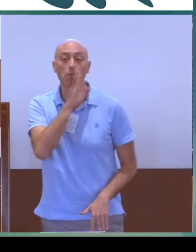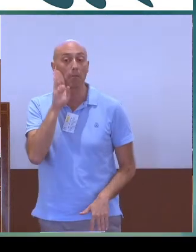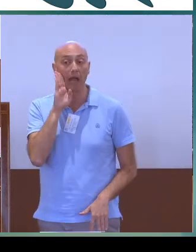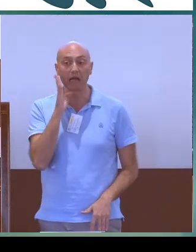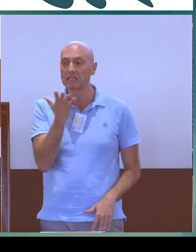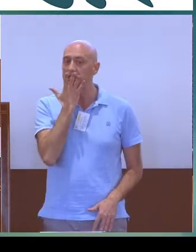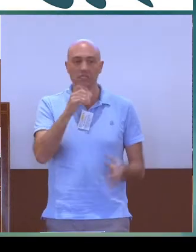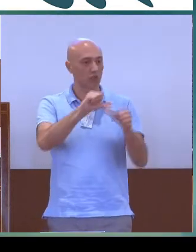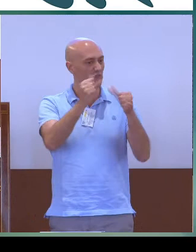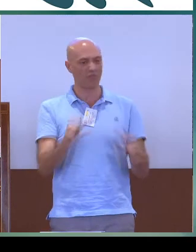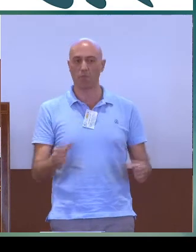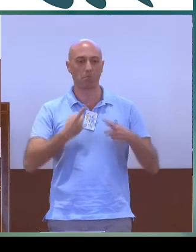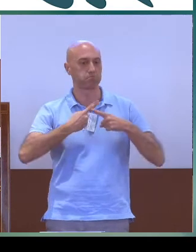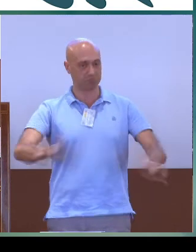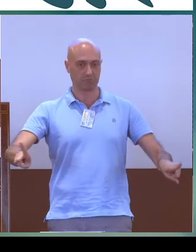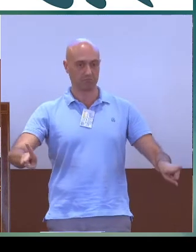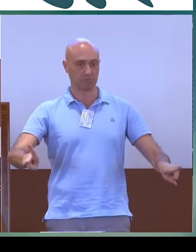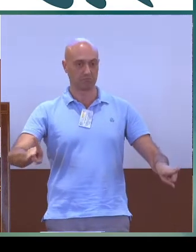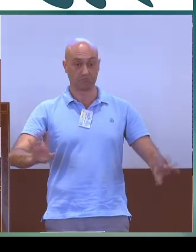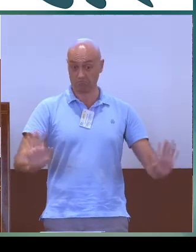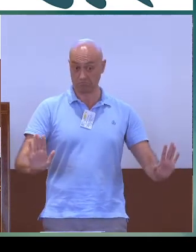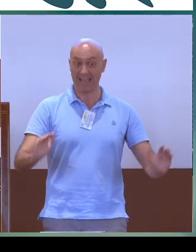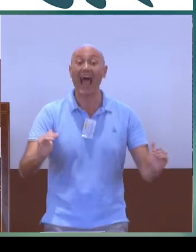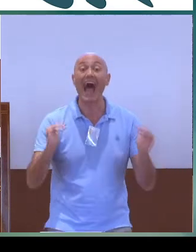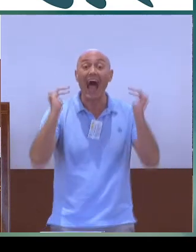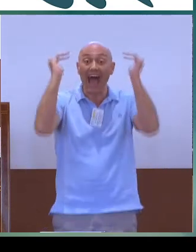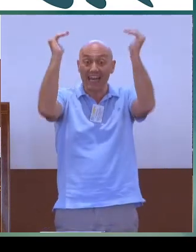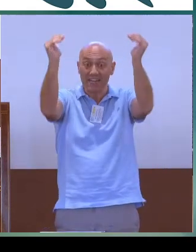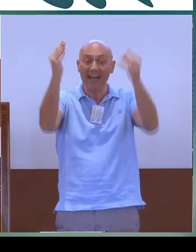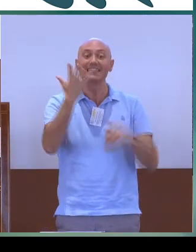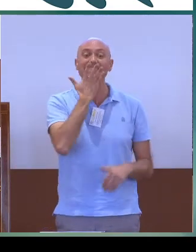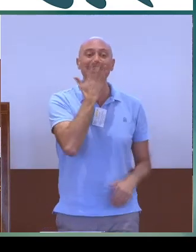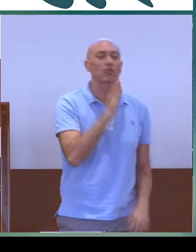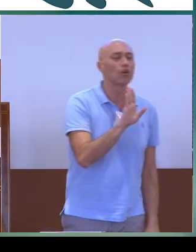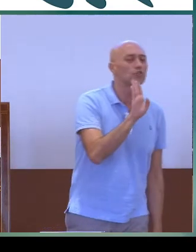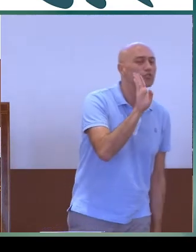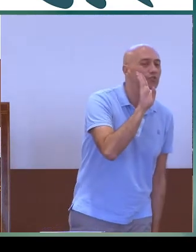además tenían signos parecidos, los bilingües bimodales contestarían más rápido,